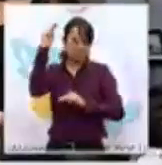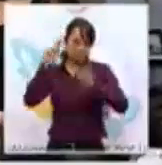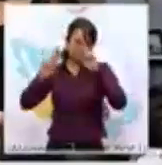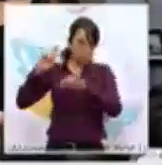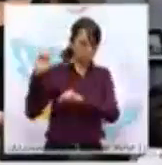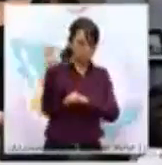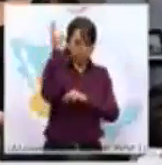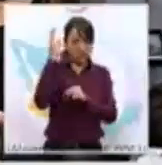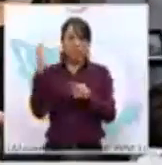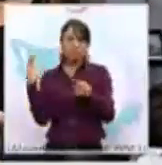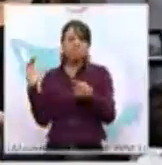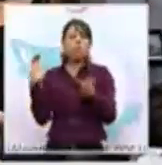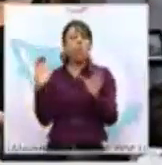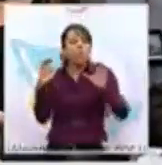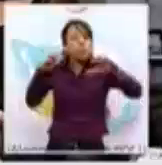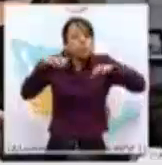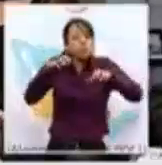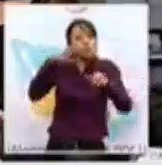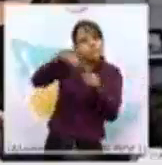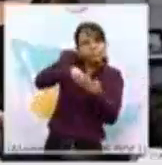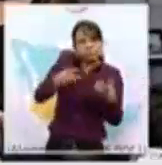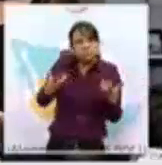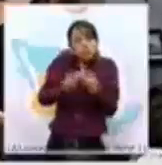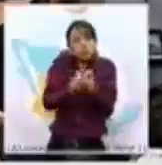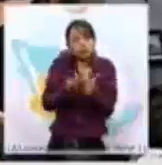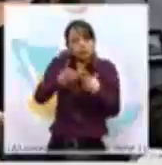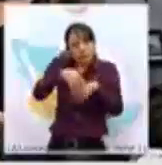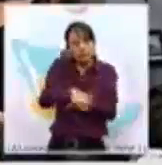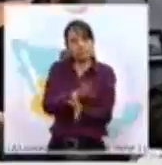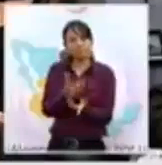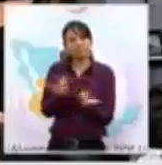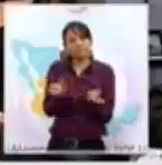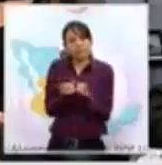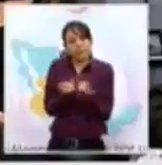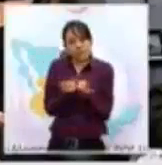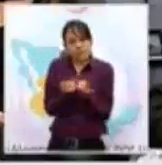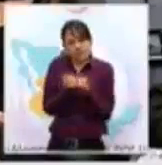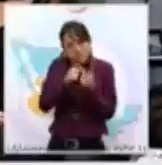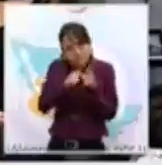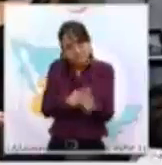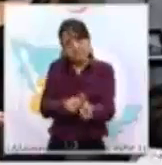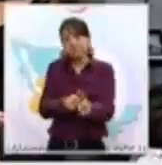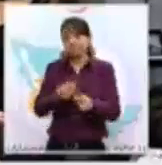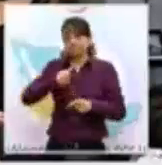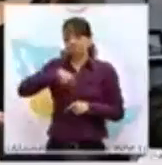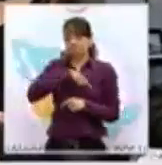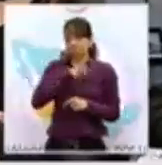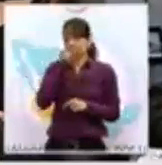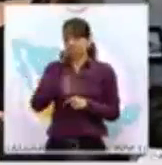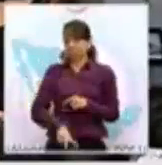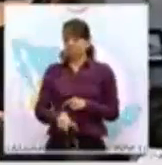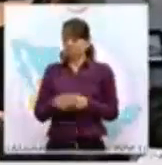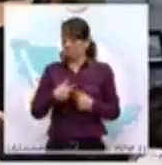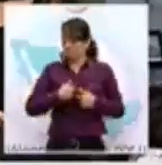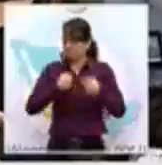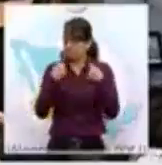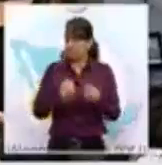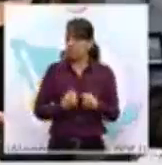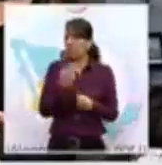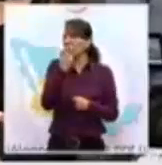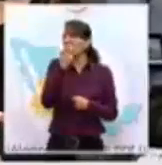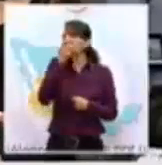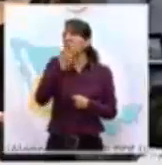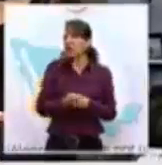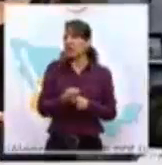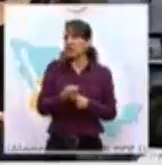de manera integral. Nosotros estamos convencidos que esto es un piso, no es un techo, y